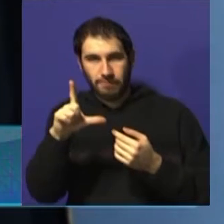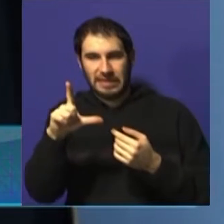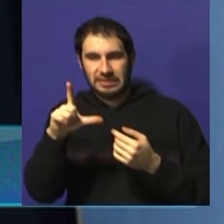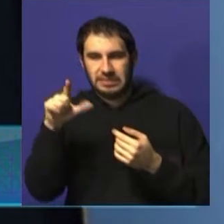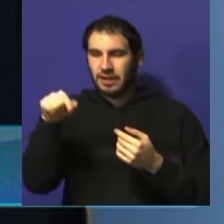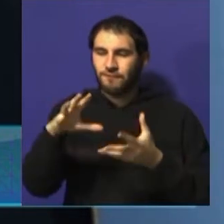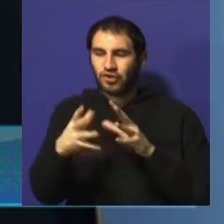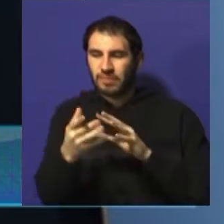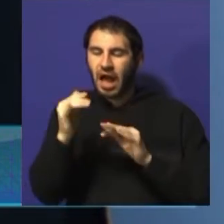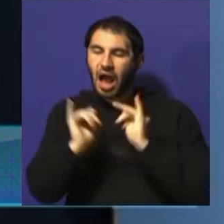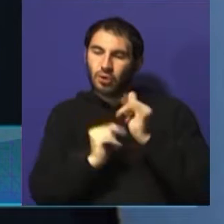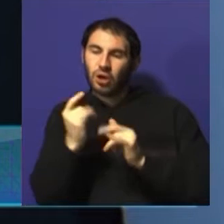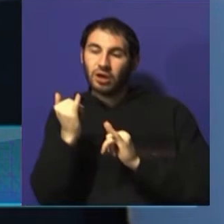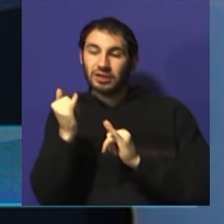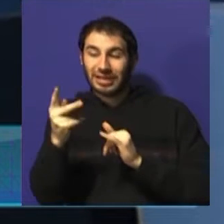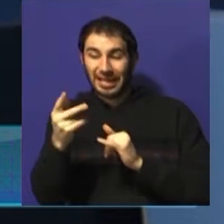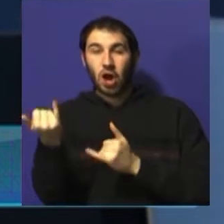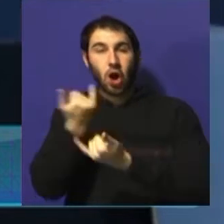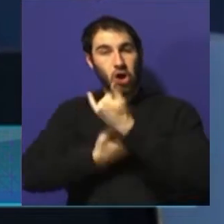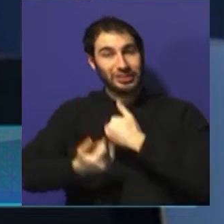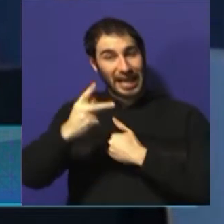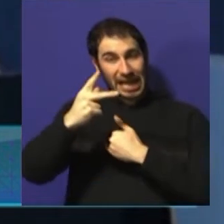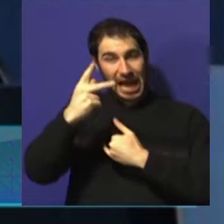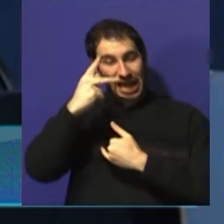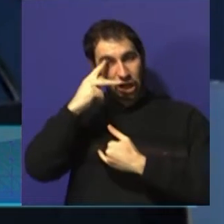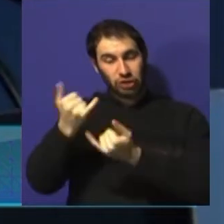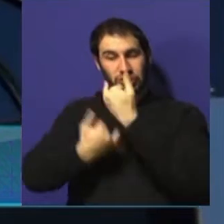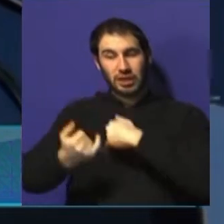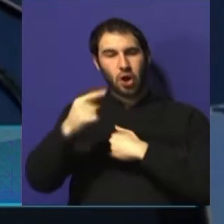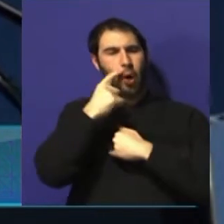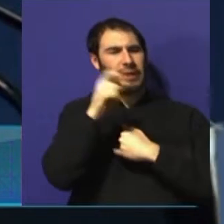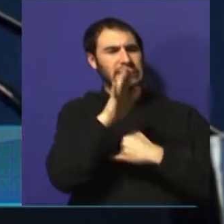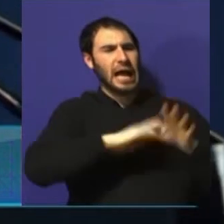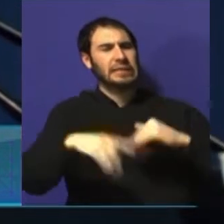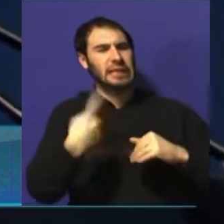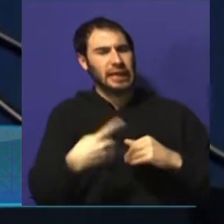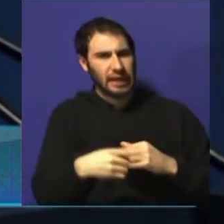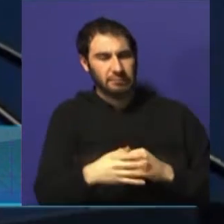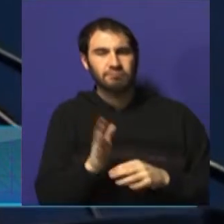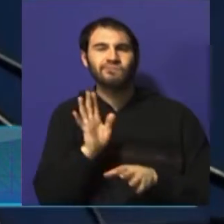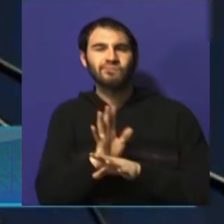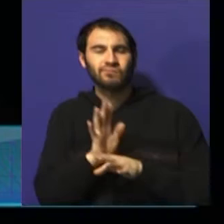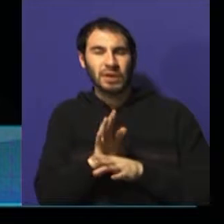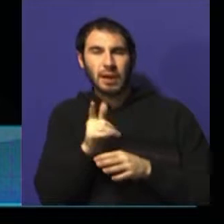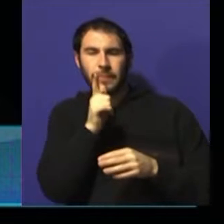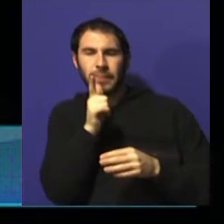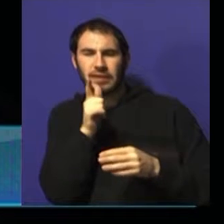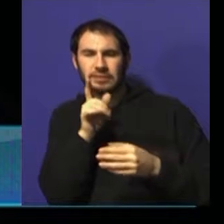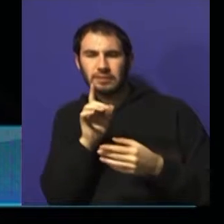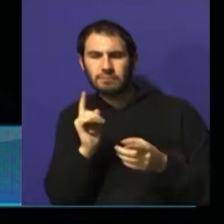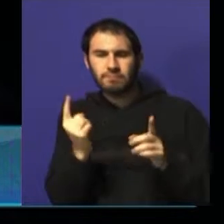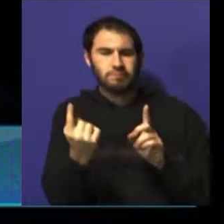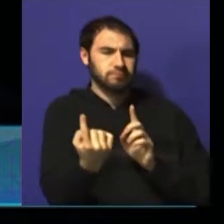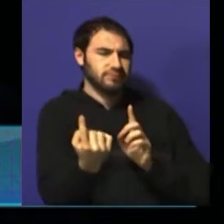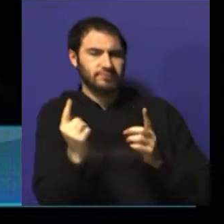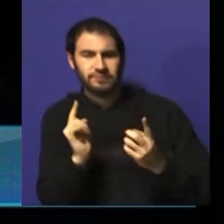alguna manera, le informaba a Néstor Kirchner lo que Julio De Vido hacía. Claro. Es decir, era una especie de contralor